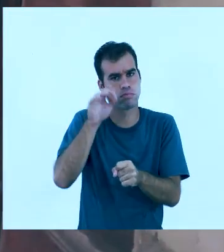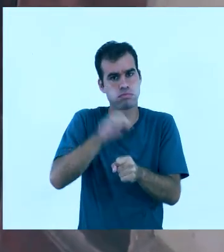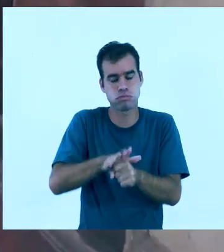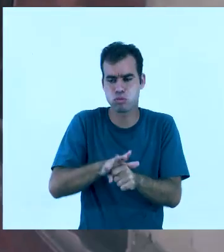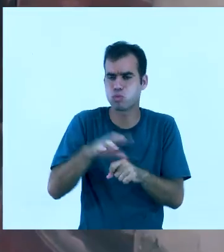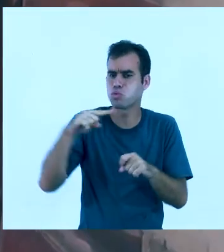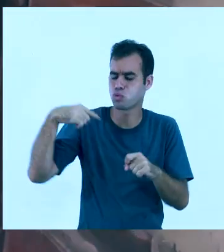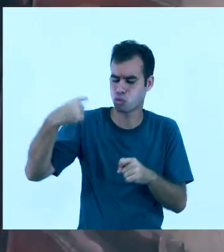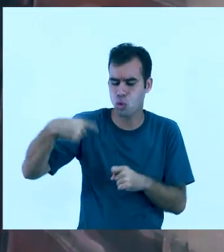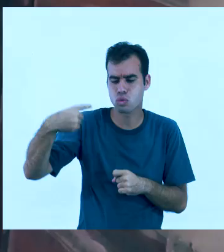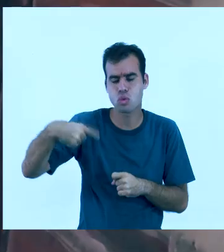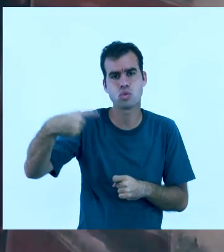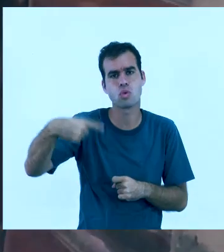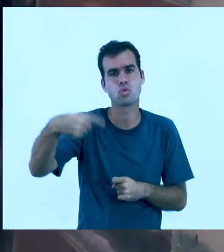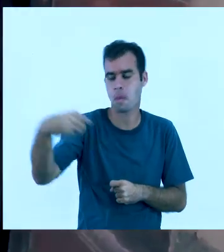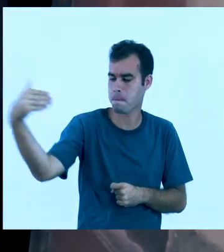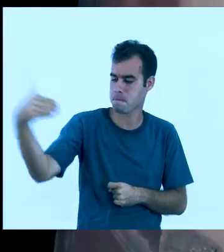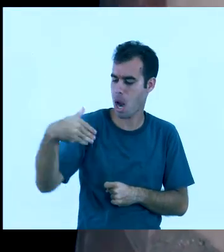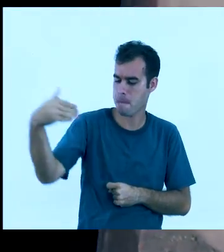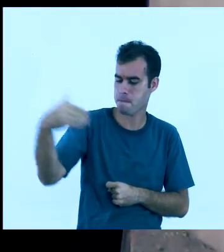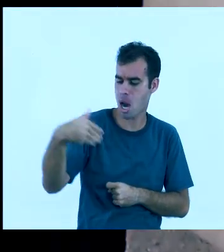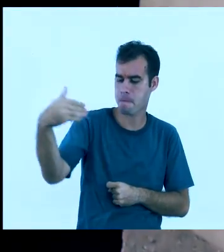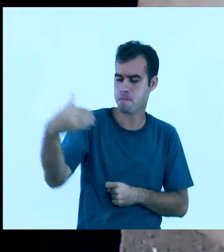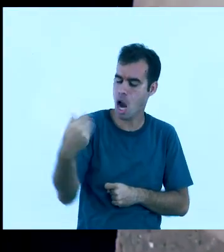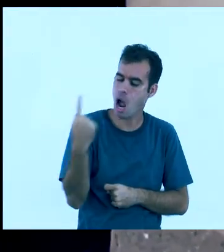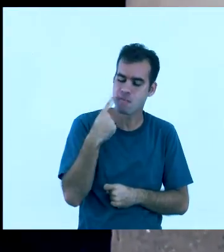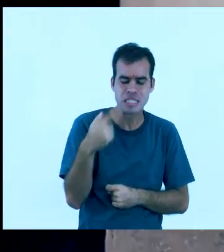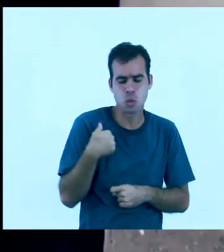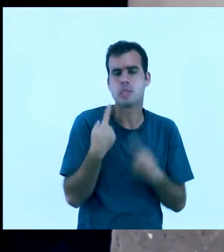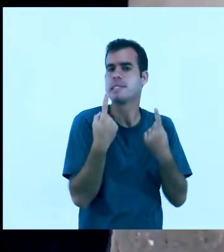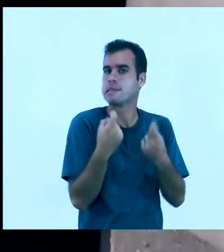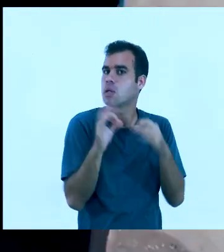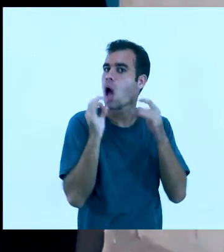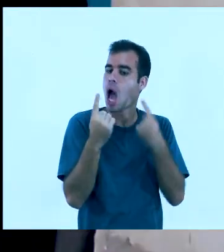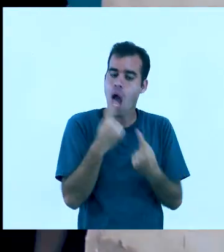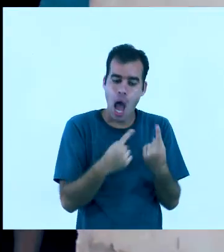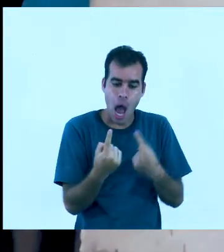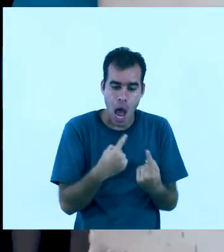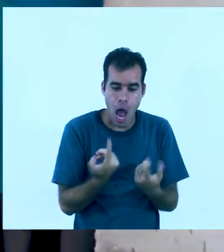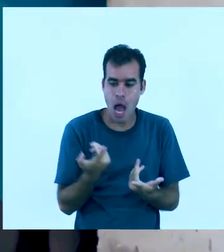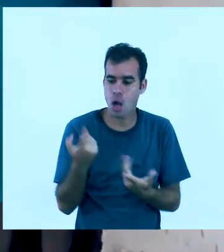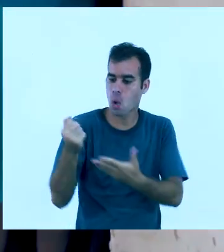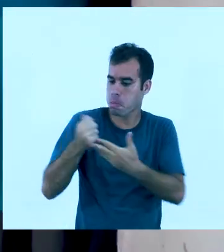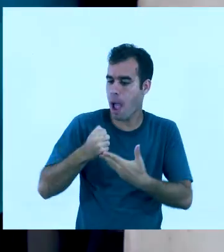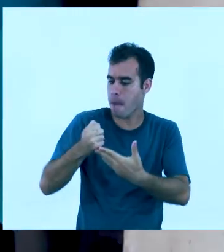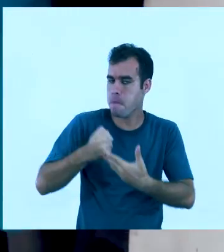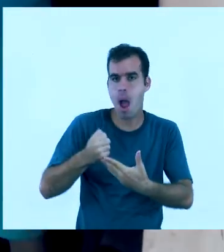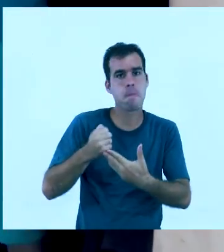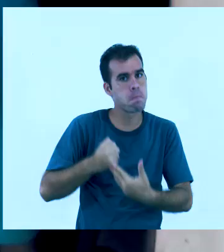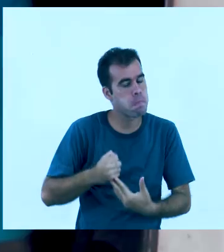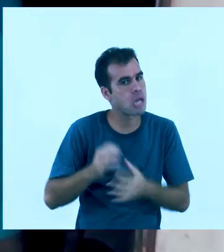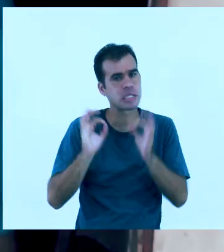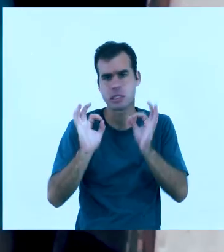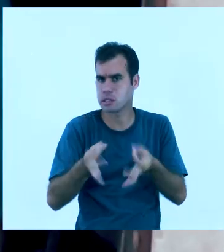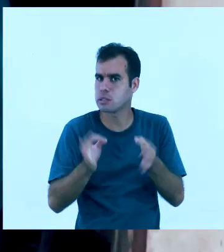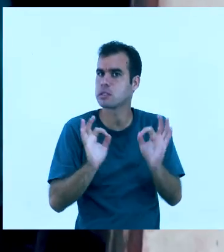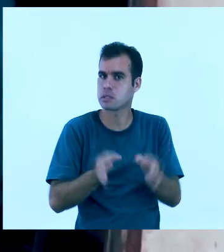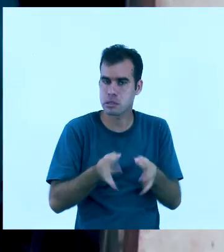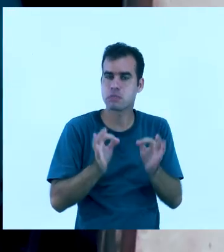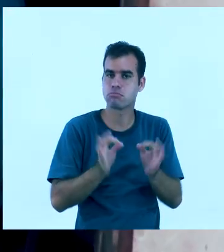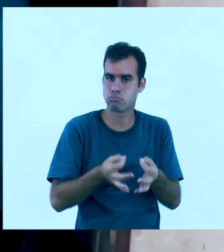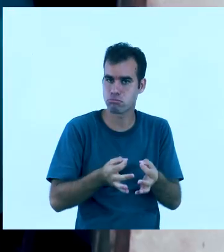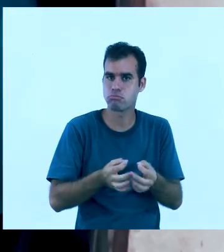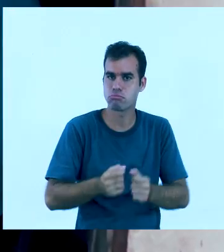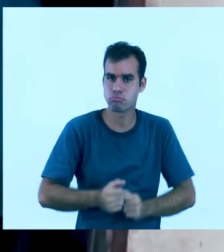inicio viene todos los días a ver qué necesito, si me tiene que hacer algo, en qué me